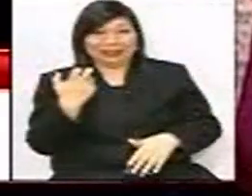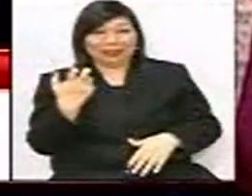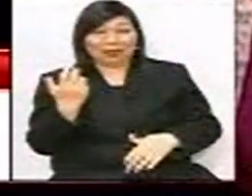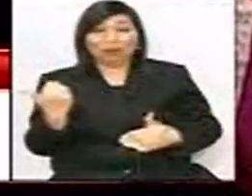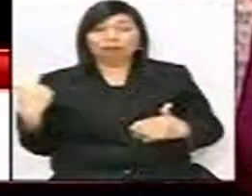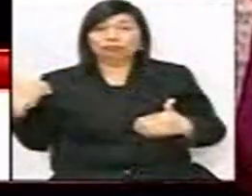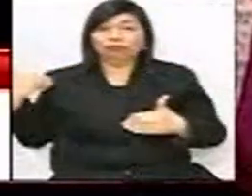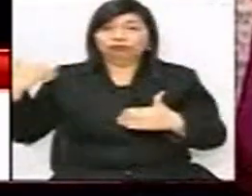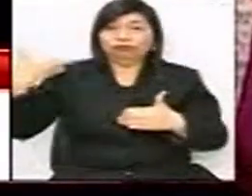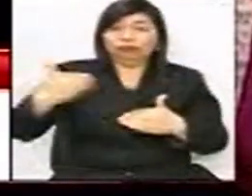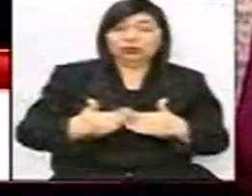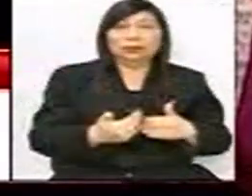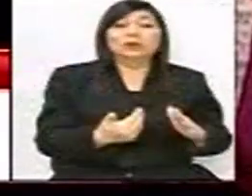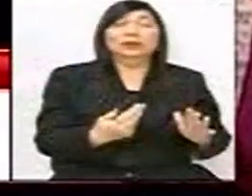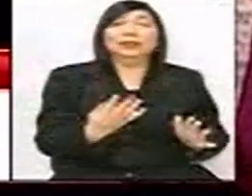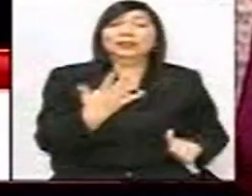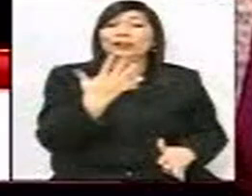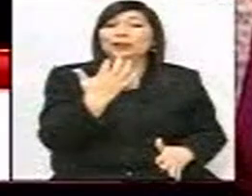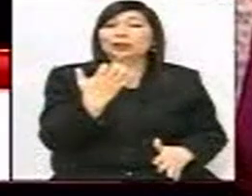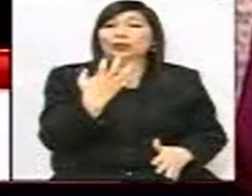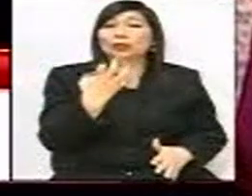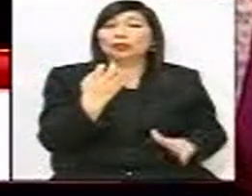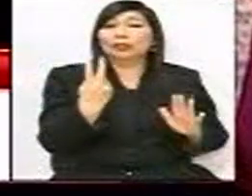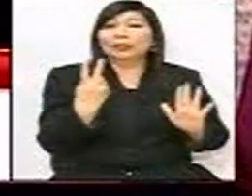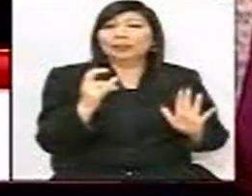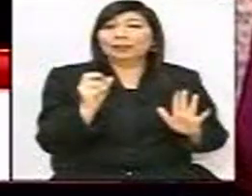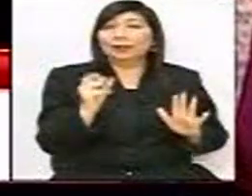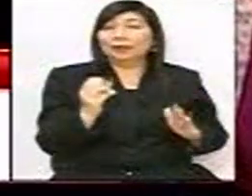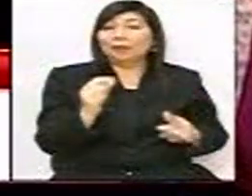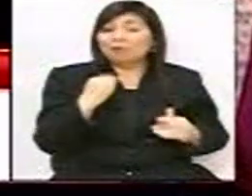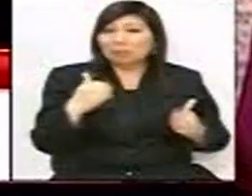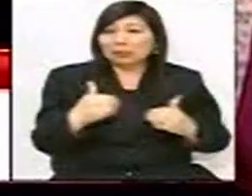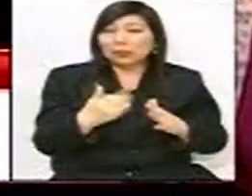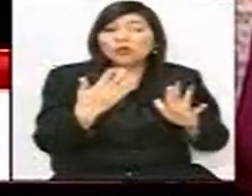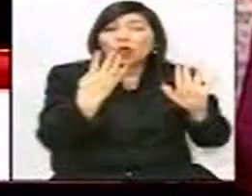cobrando 5.70. Es decir, ¿cuánto se ha incrementado?